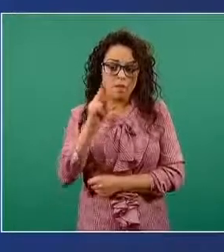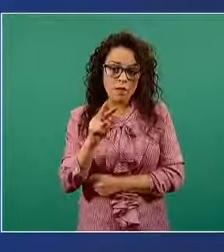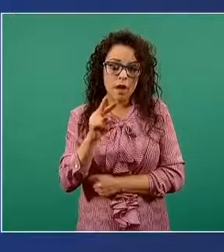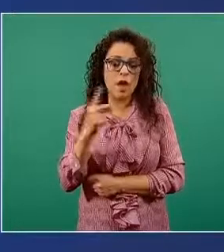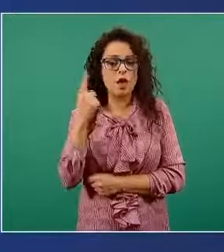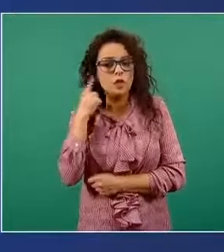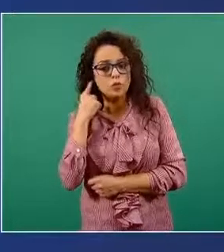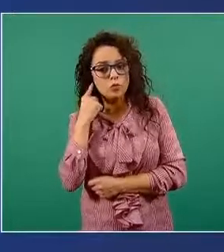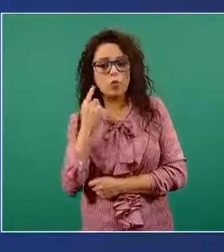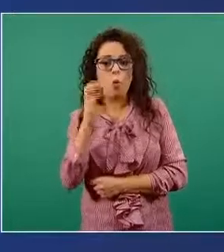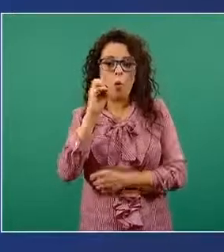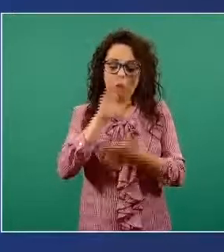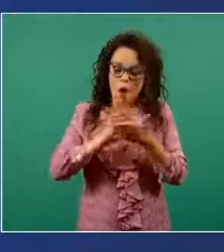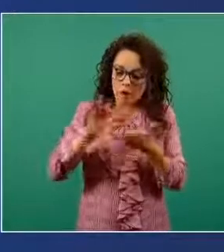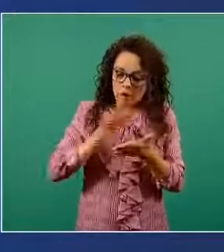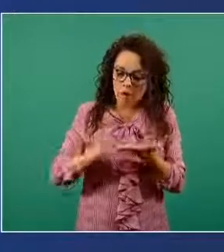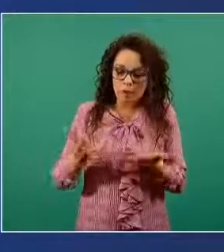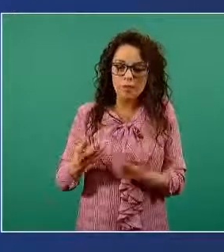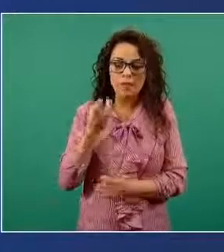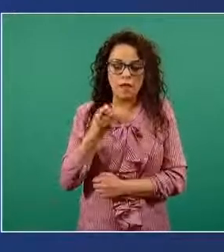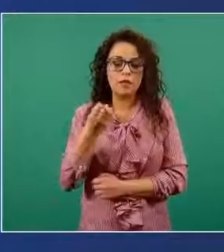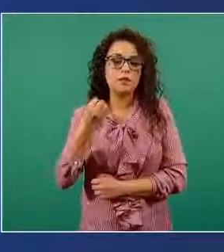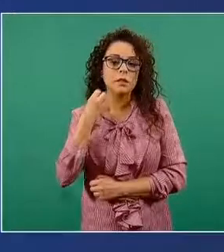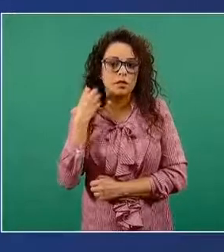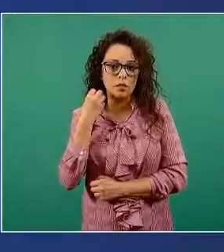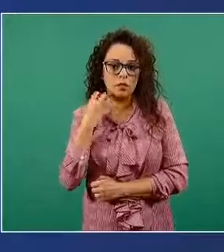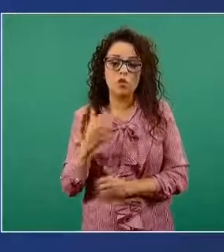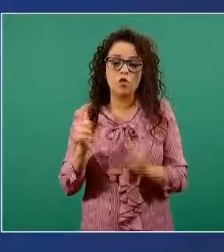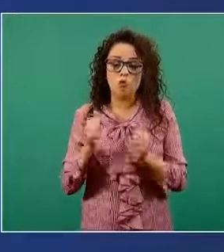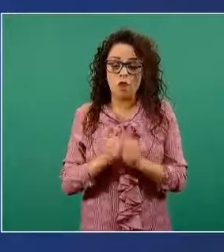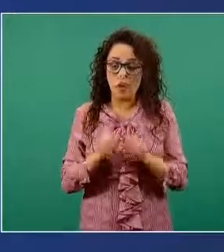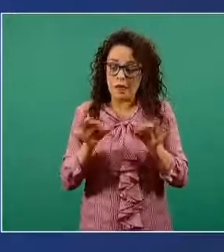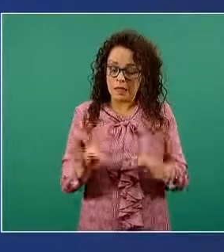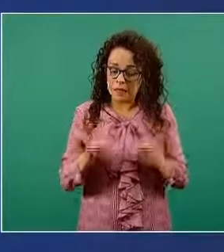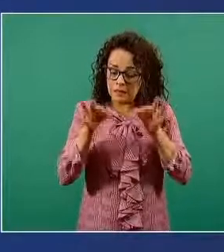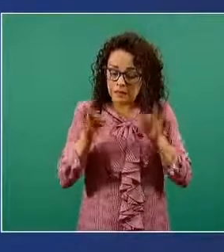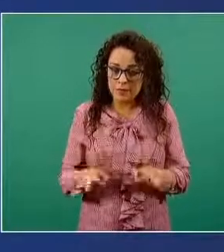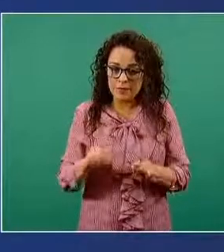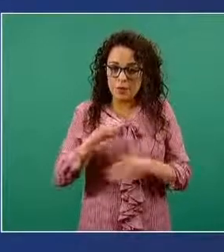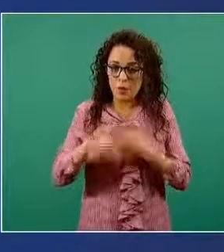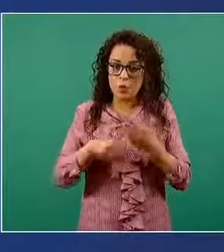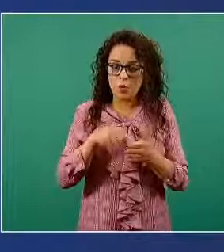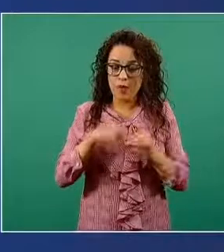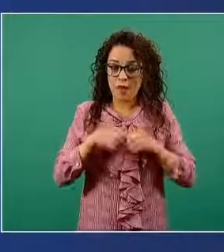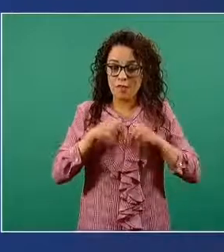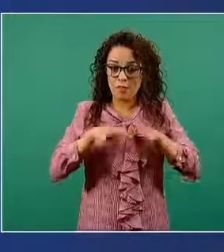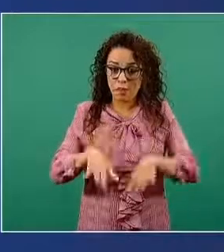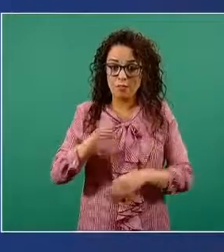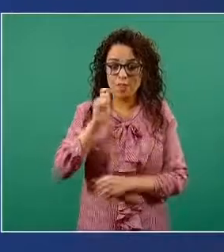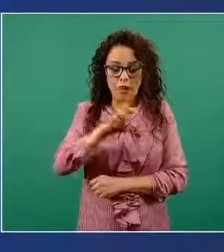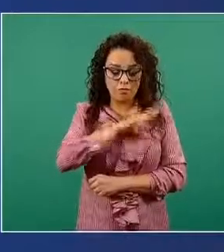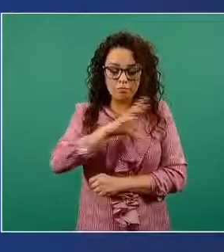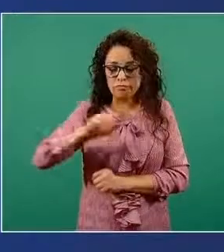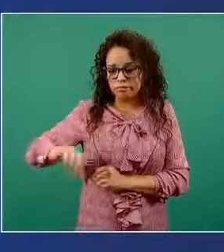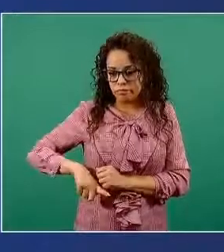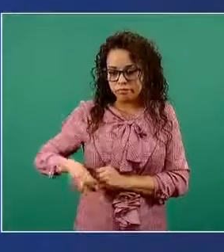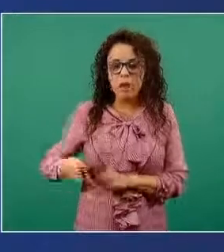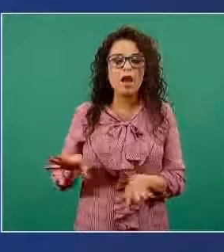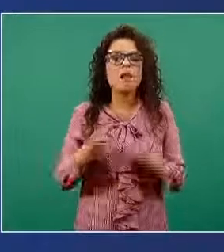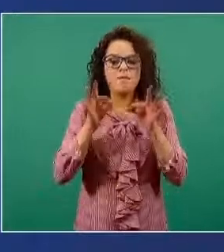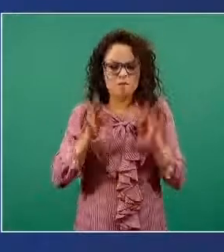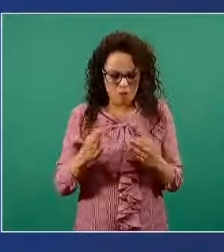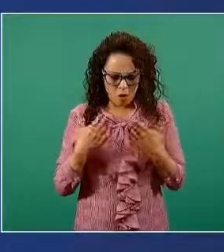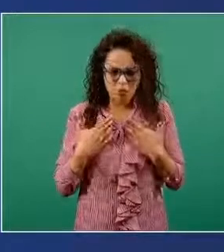escucha o ve una fuente de información confiable en los medios de información, públicos o privados, y que